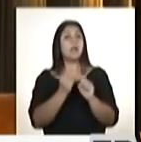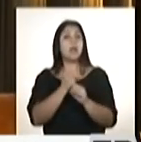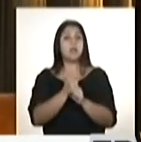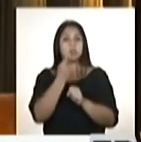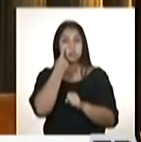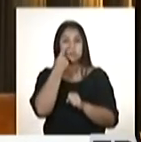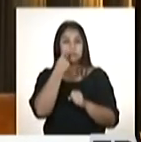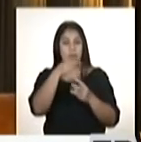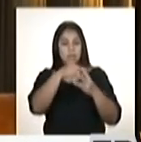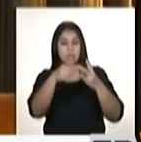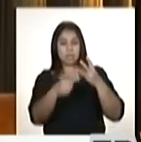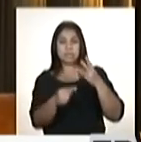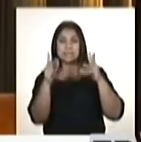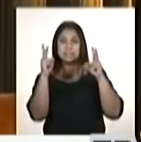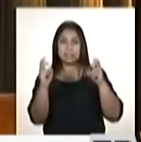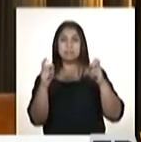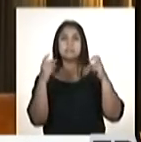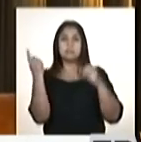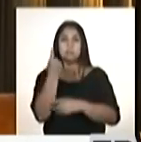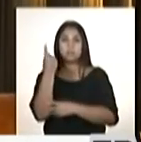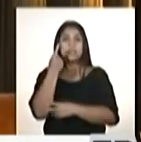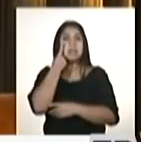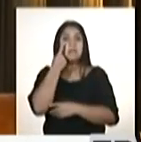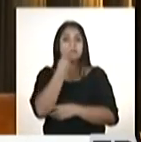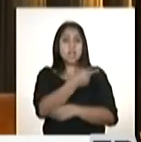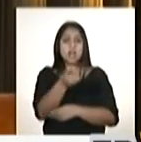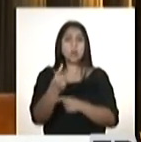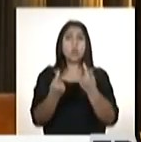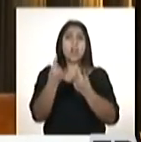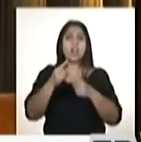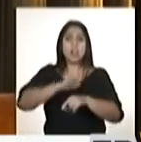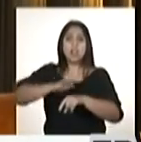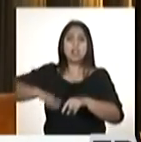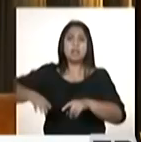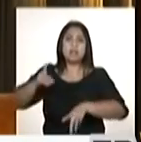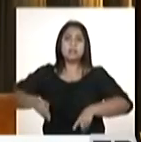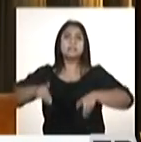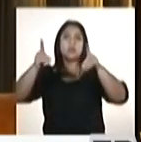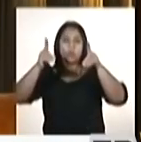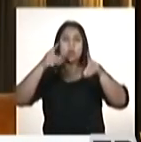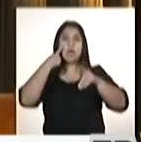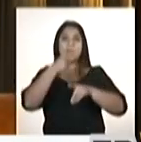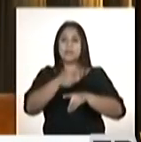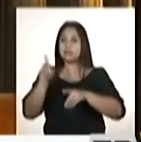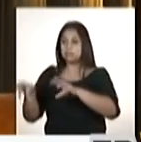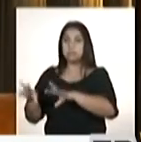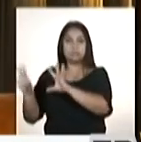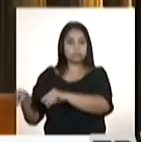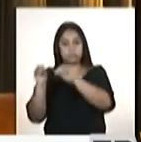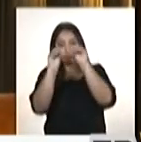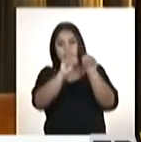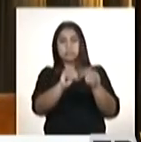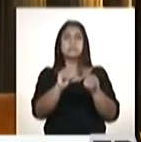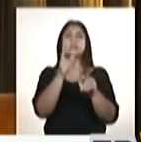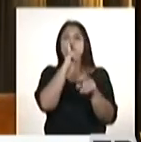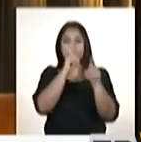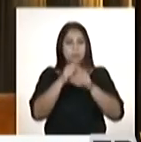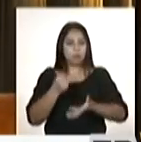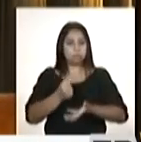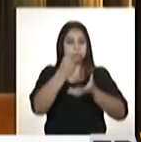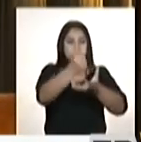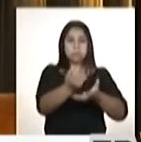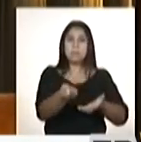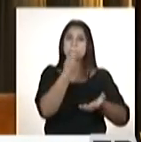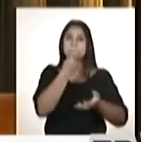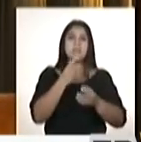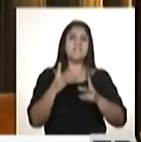saber con esas variables que niños se nos está quedando retrasado en su crecimiento y desarrollo y poder a ese niño llegar con el suplemento